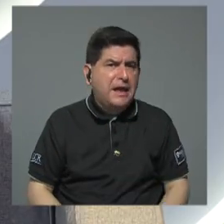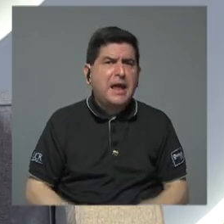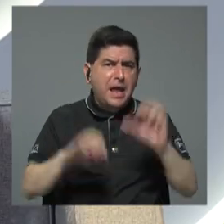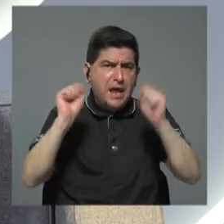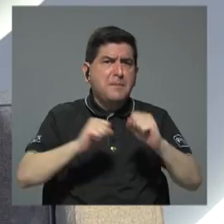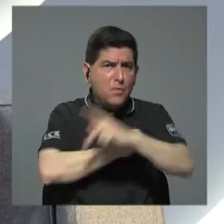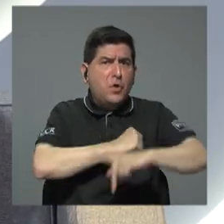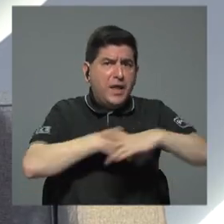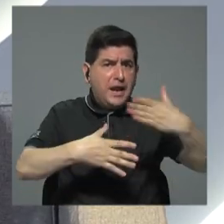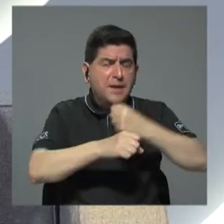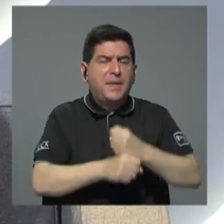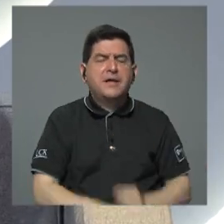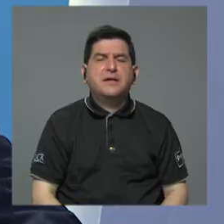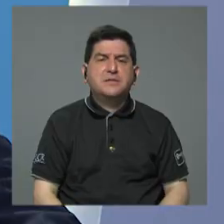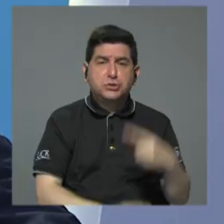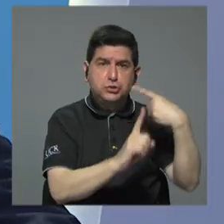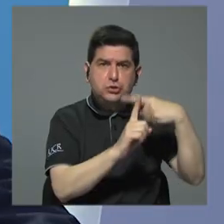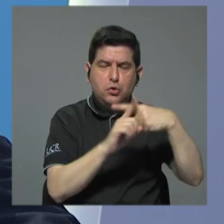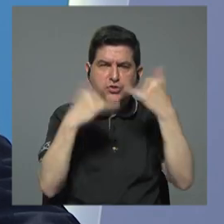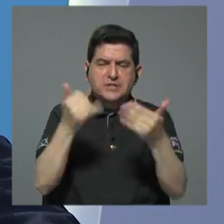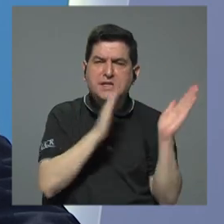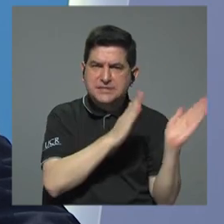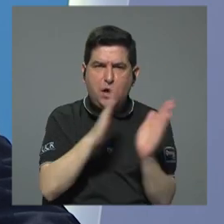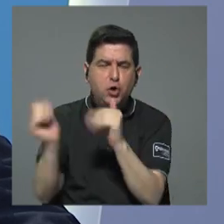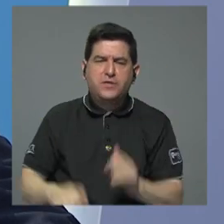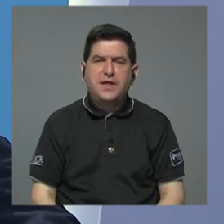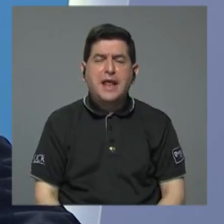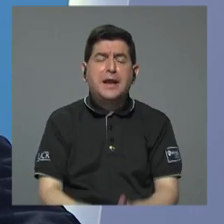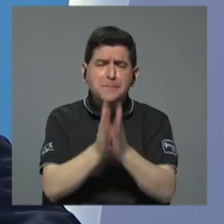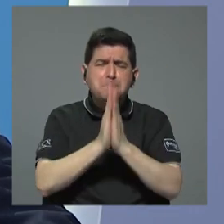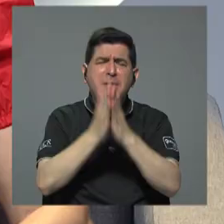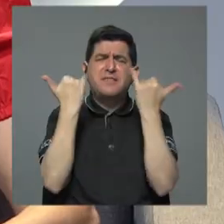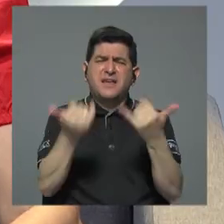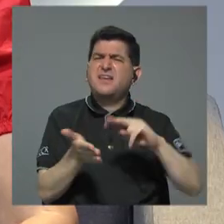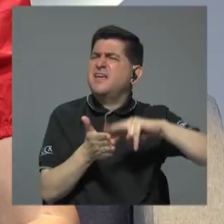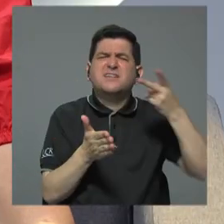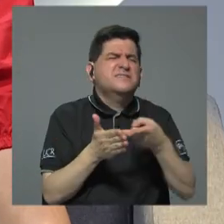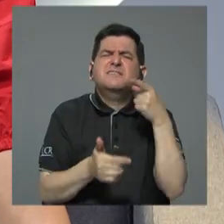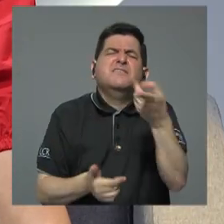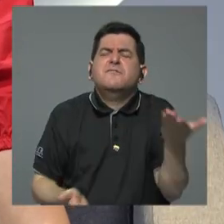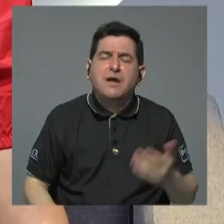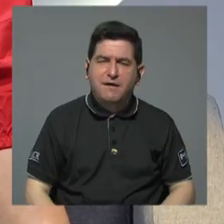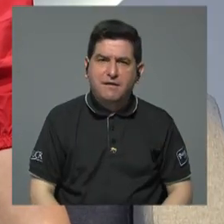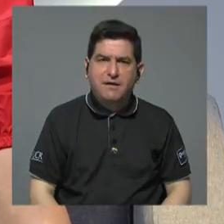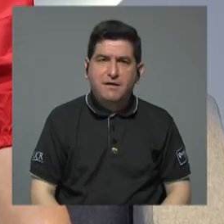poner orden. País. Cruzitas, inmediatamente poner orden. Hemos clamado por eso. ¿Y qué significa poner